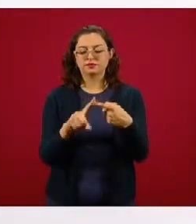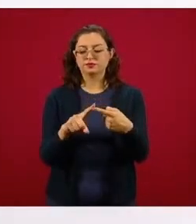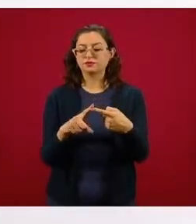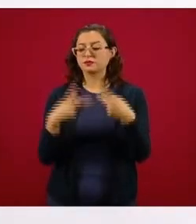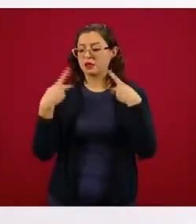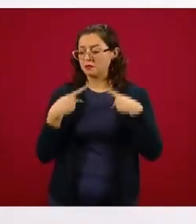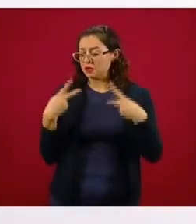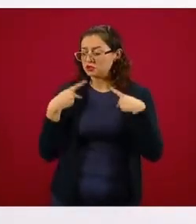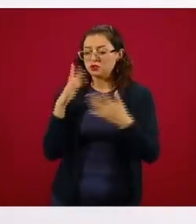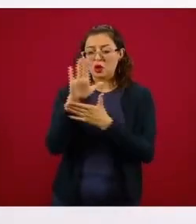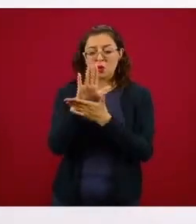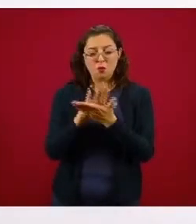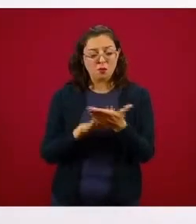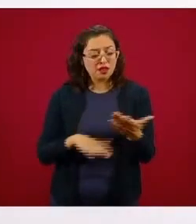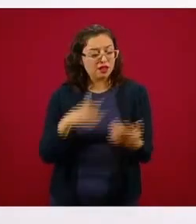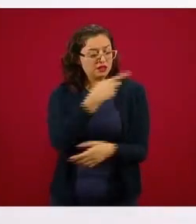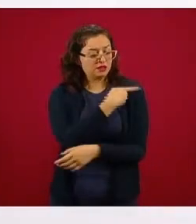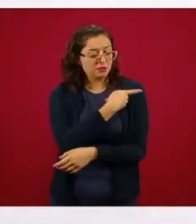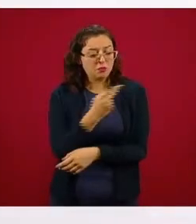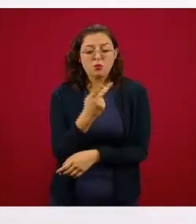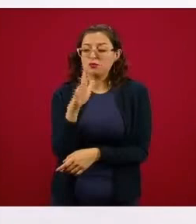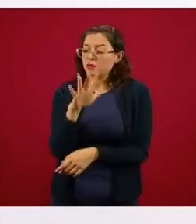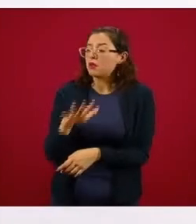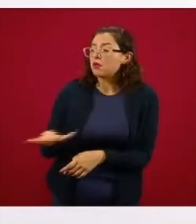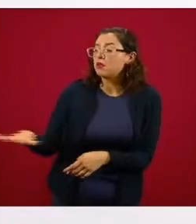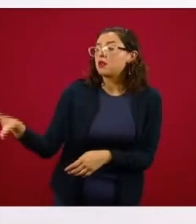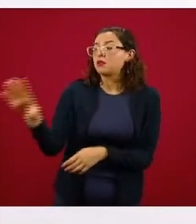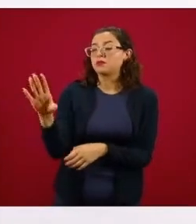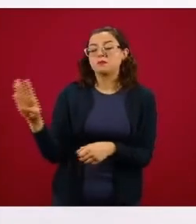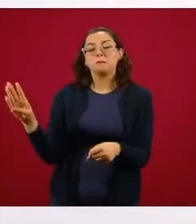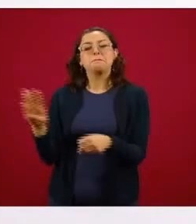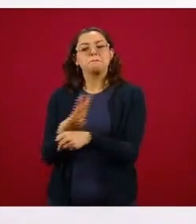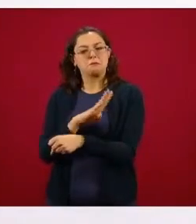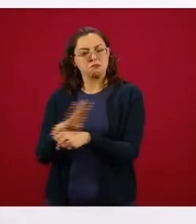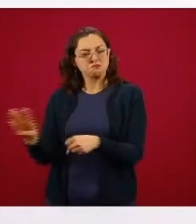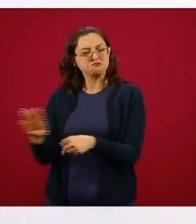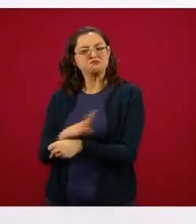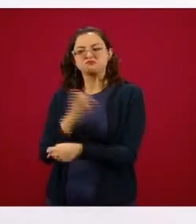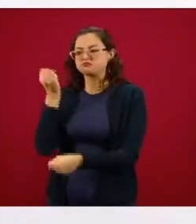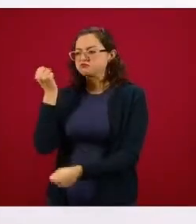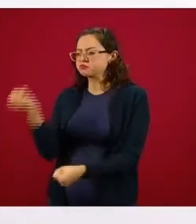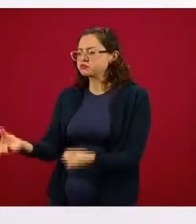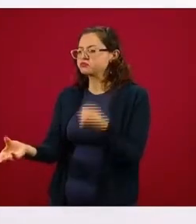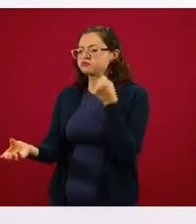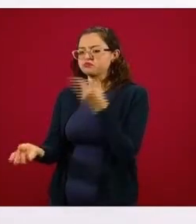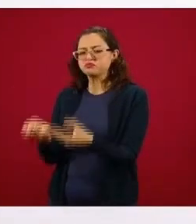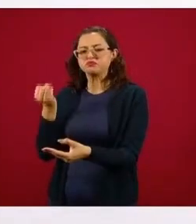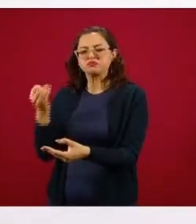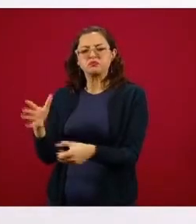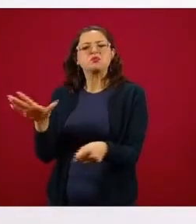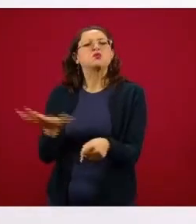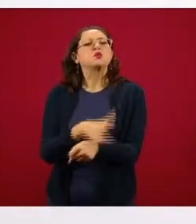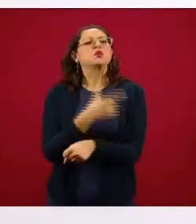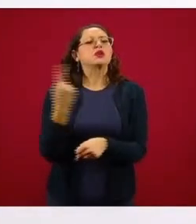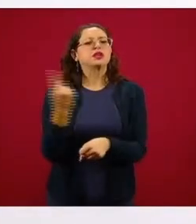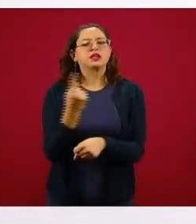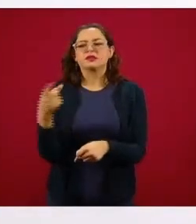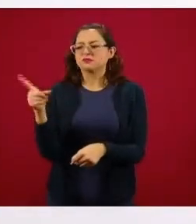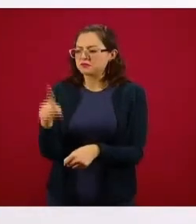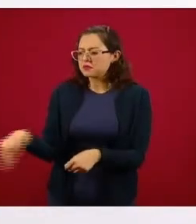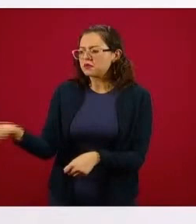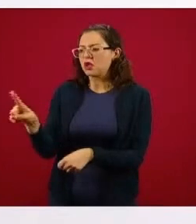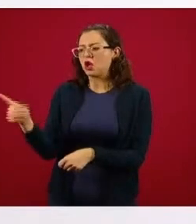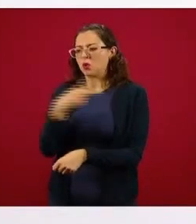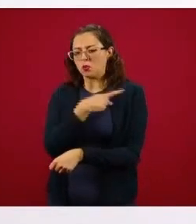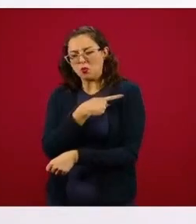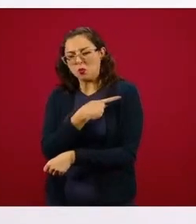base piramidal, reciben más beneficios porque se trata de los pobres y no puede haber